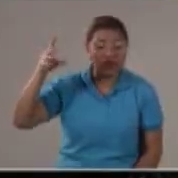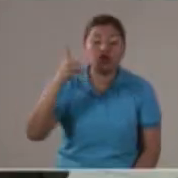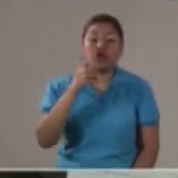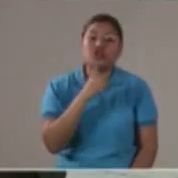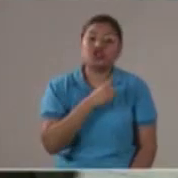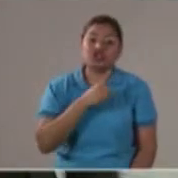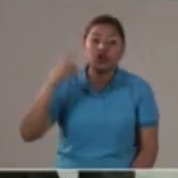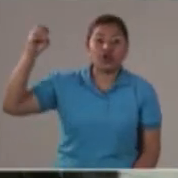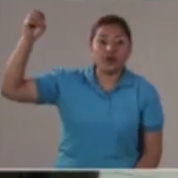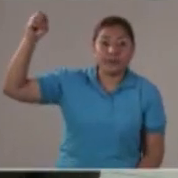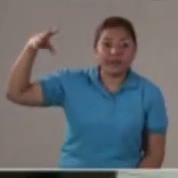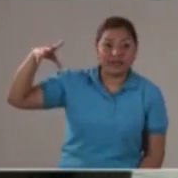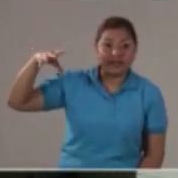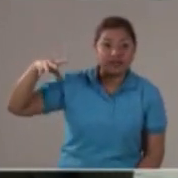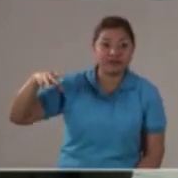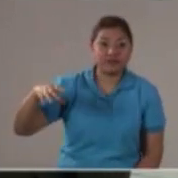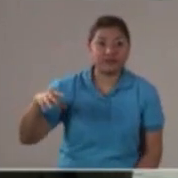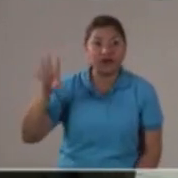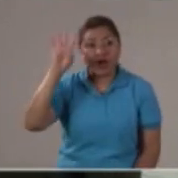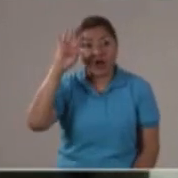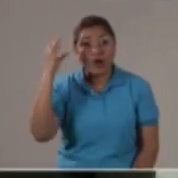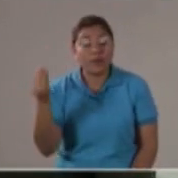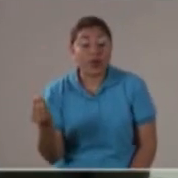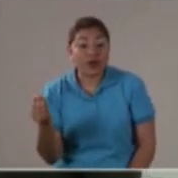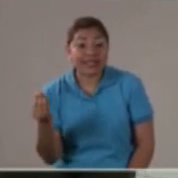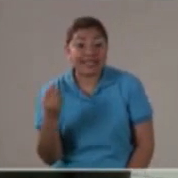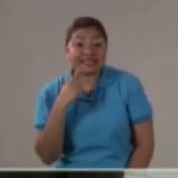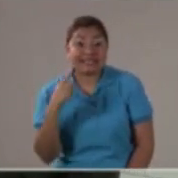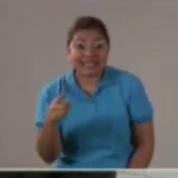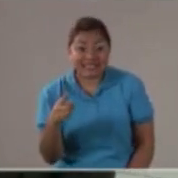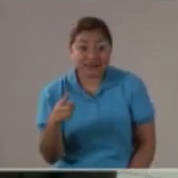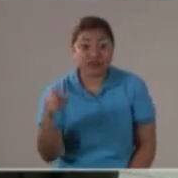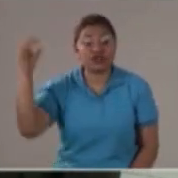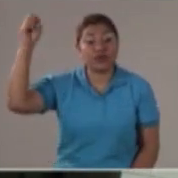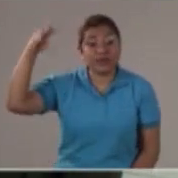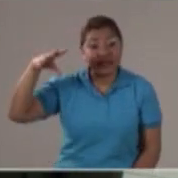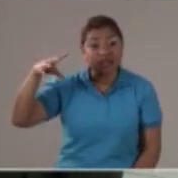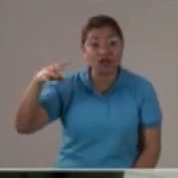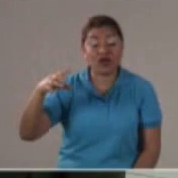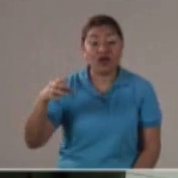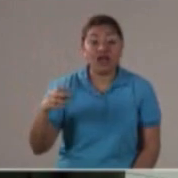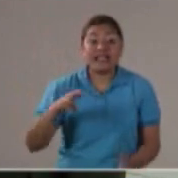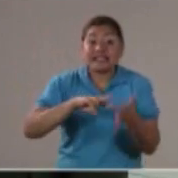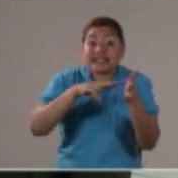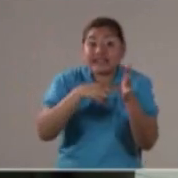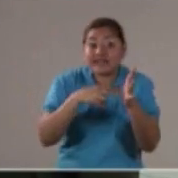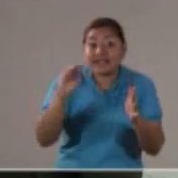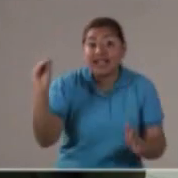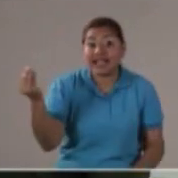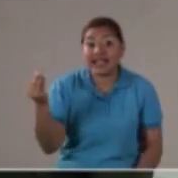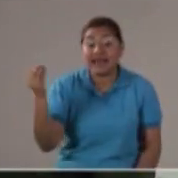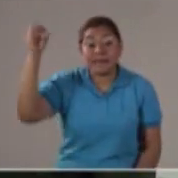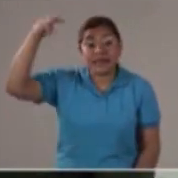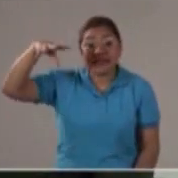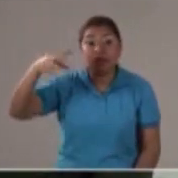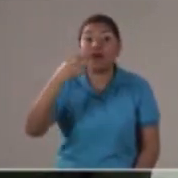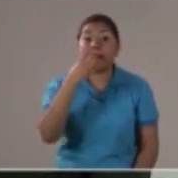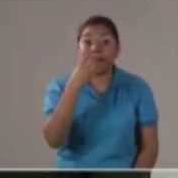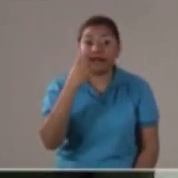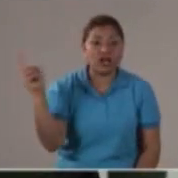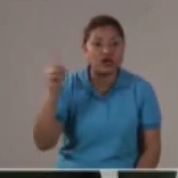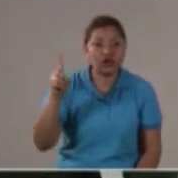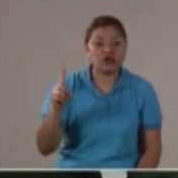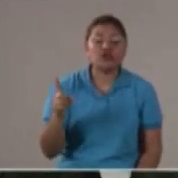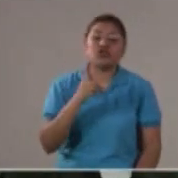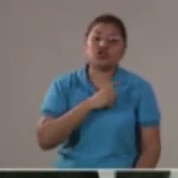No, porque si decimos lo bendijo, bendijo el pan. Pero no hizo eso, sino que lo que hizo fue bendecir.